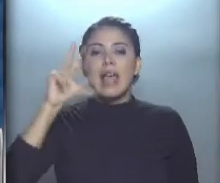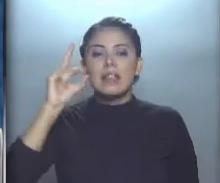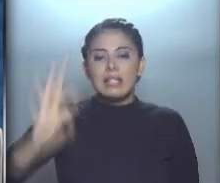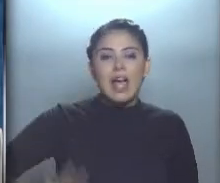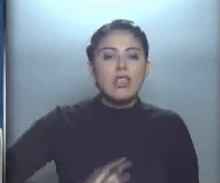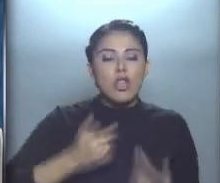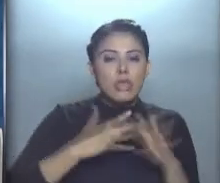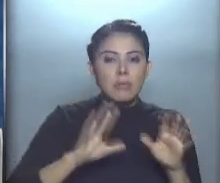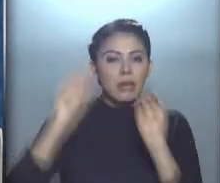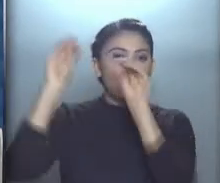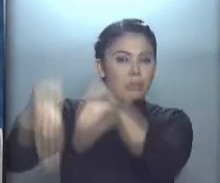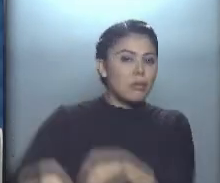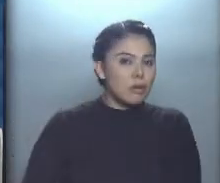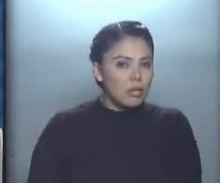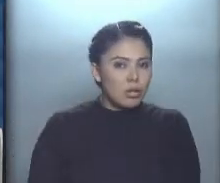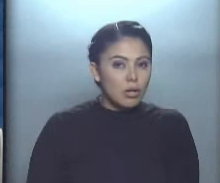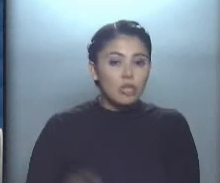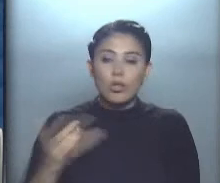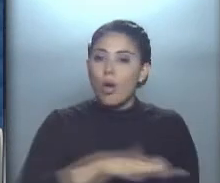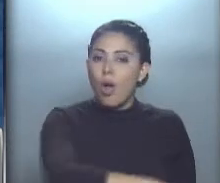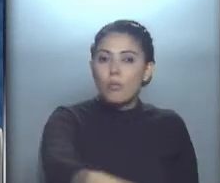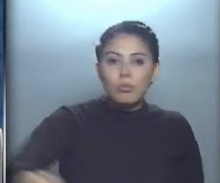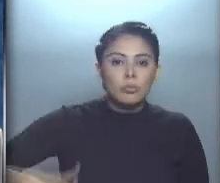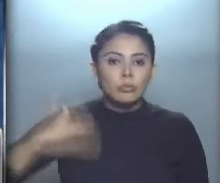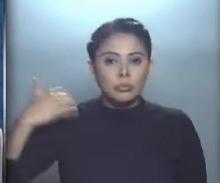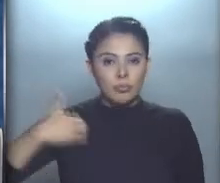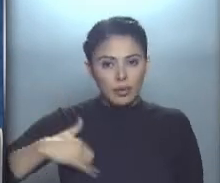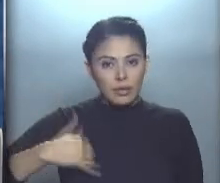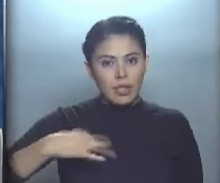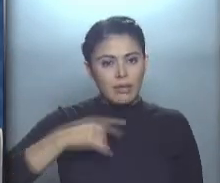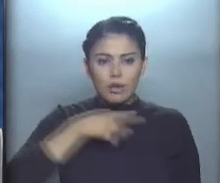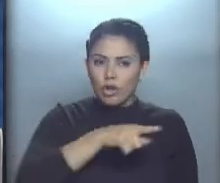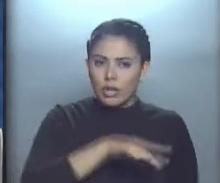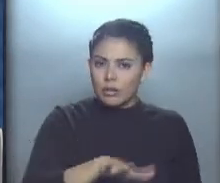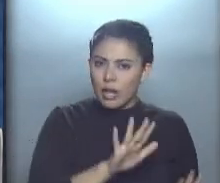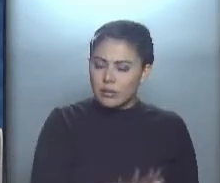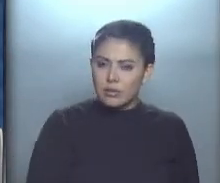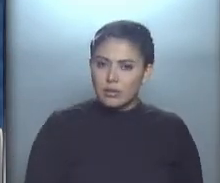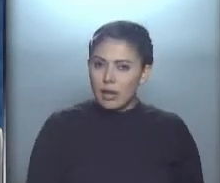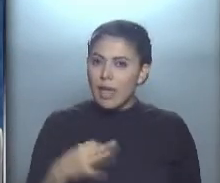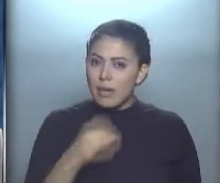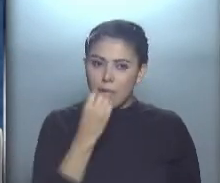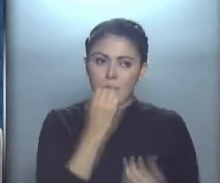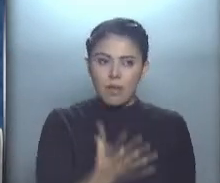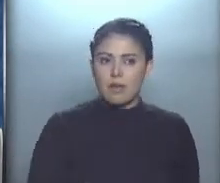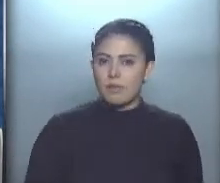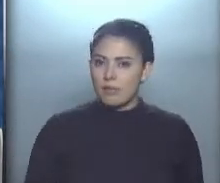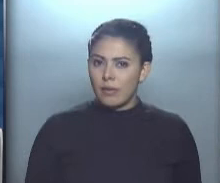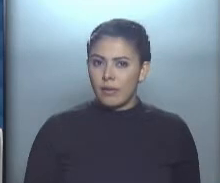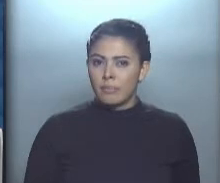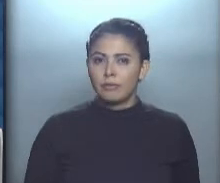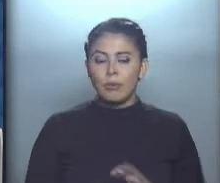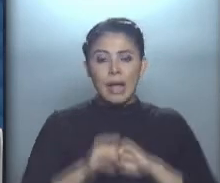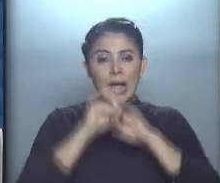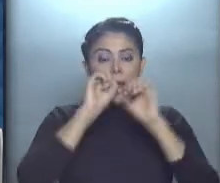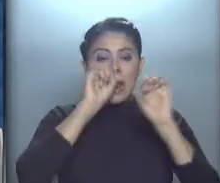en la República Argentina. Y el pueblo argentino debe repudiar este hecho y debe manifestarse claramente